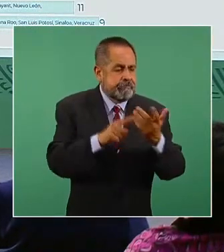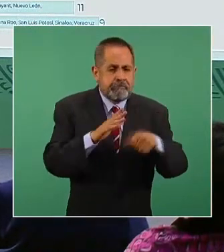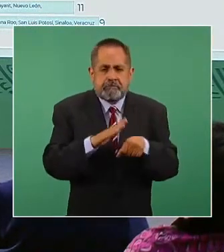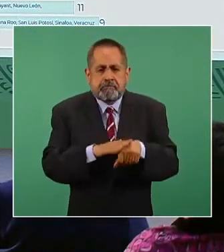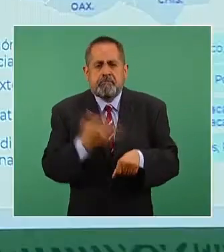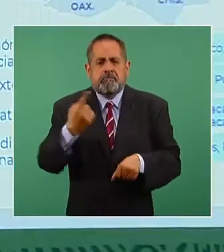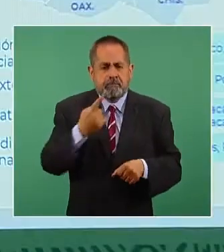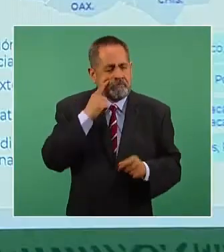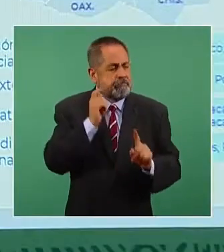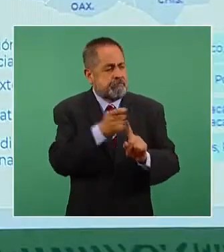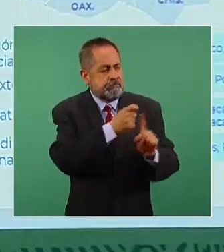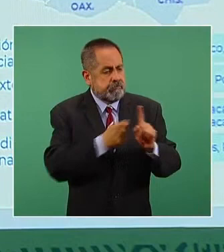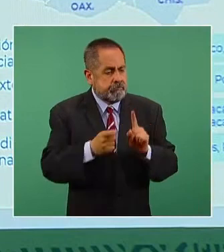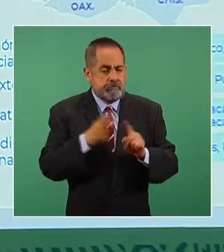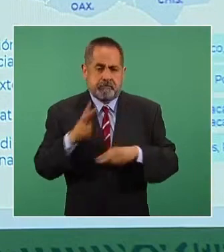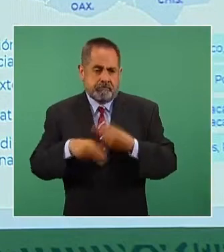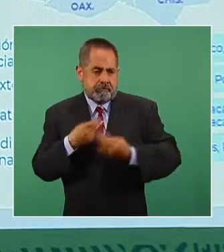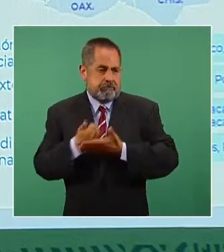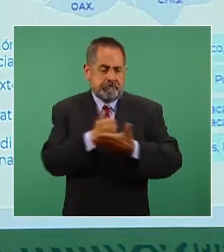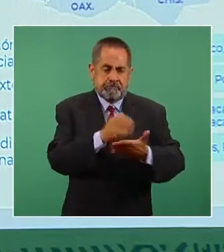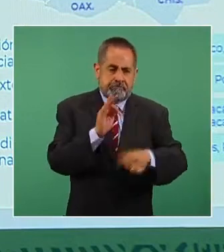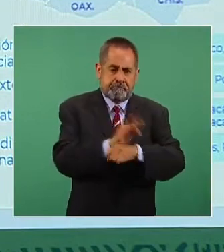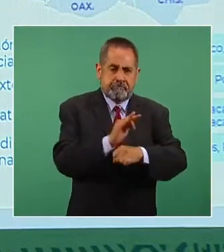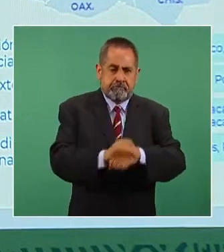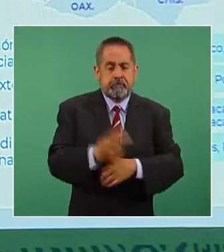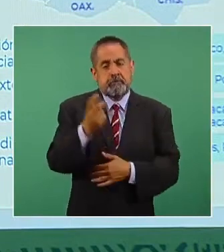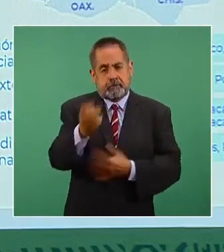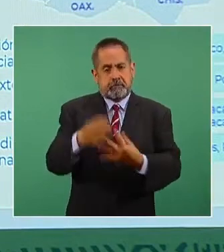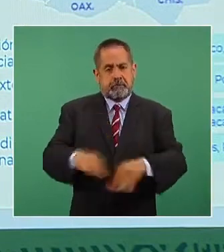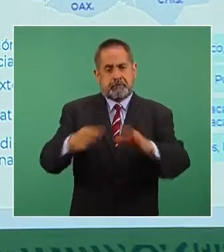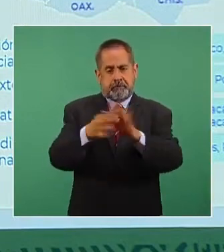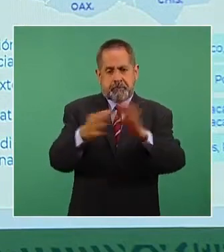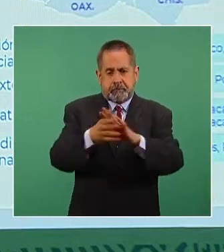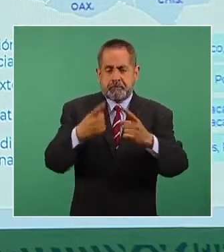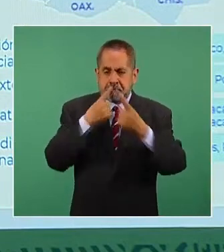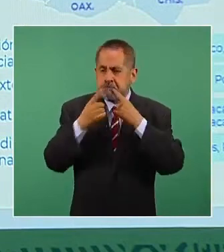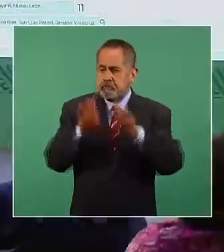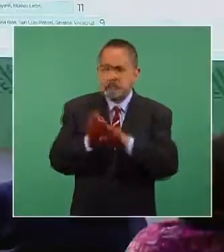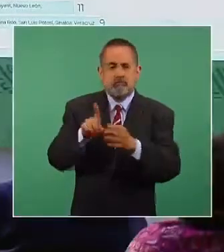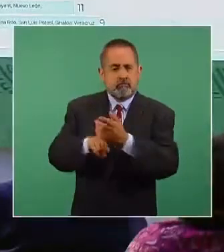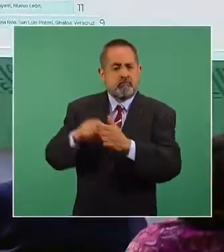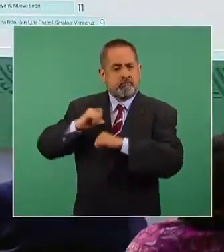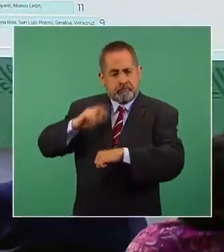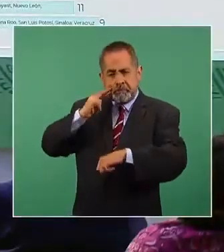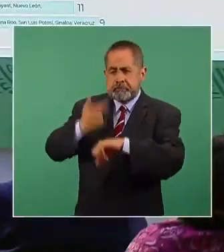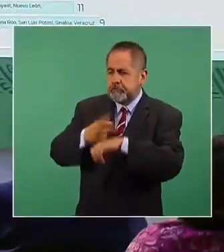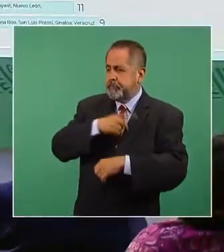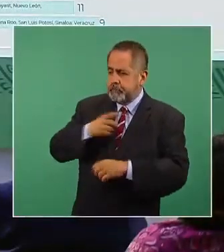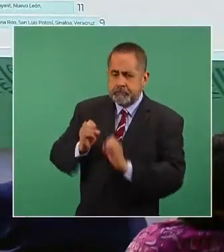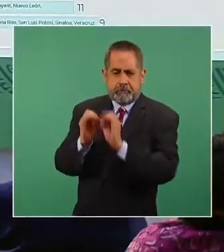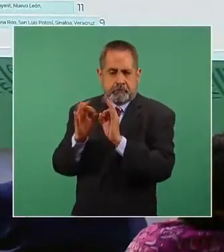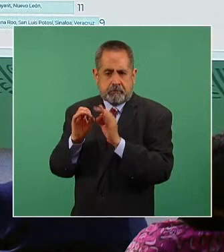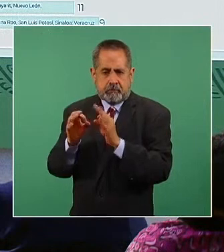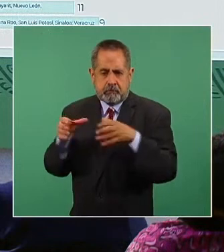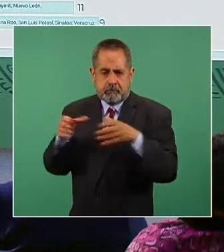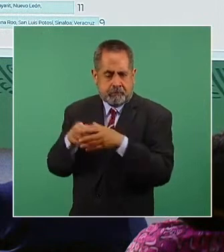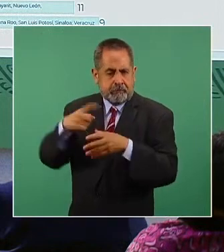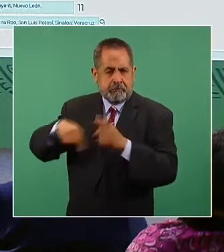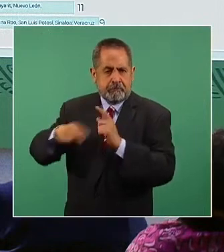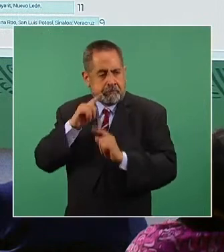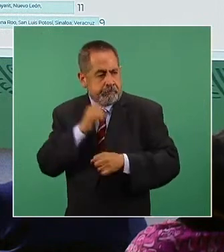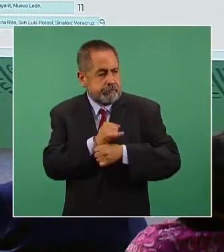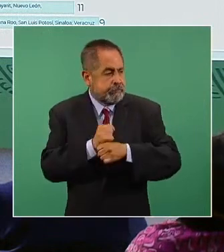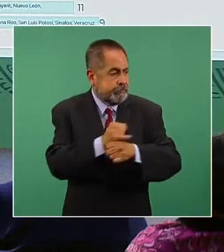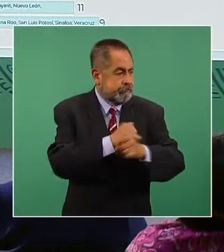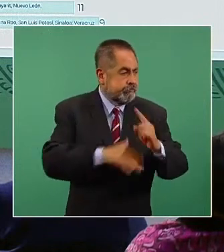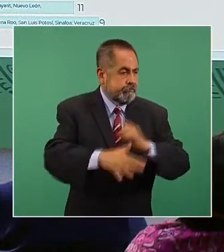delito. Y por eso es necesario que las áreas de procuración de justicia cuenten con estas unidades de contexto.